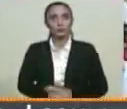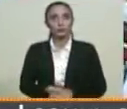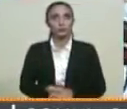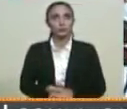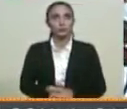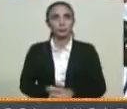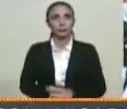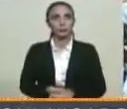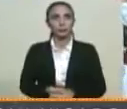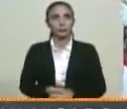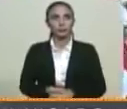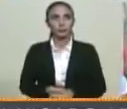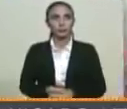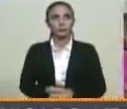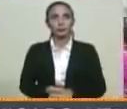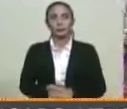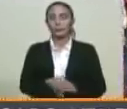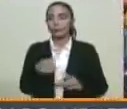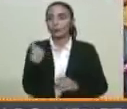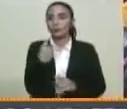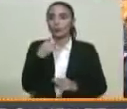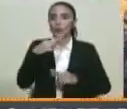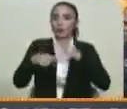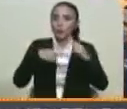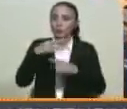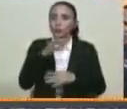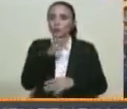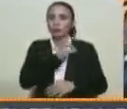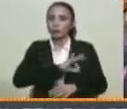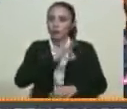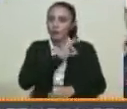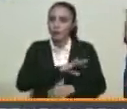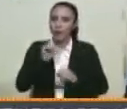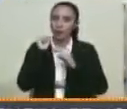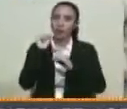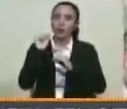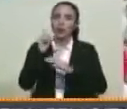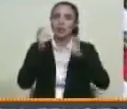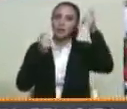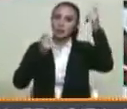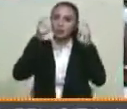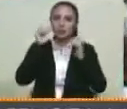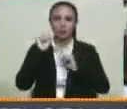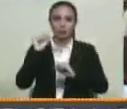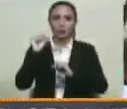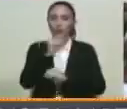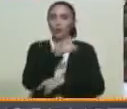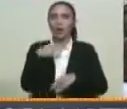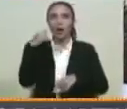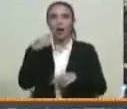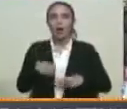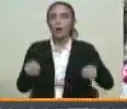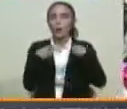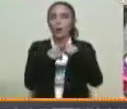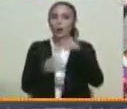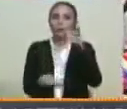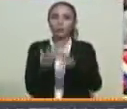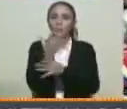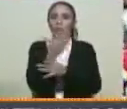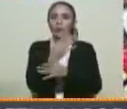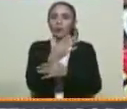proletaria, socialista y chavista ha creado un pueblo como este hermoso.